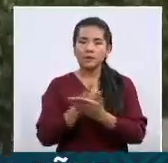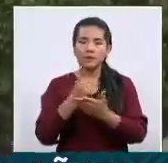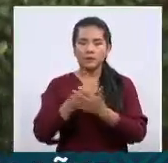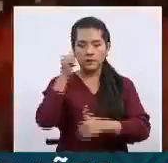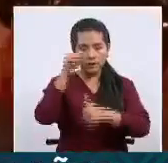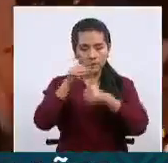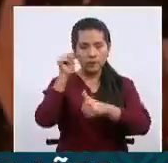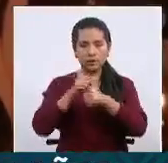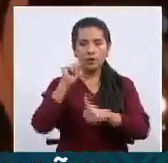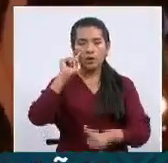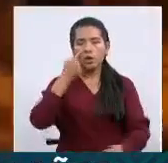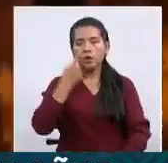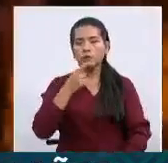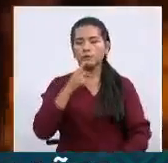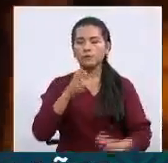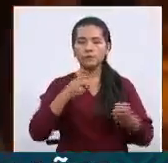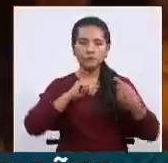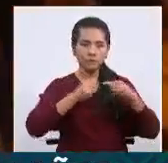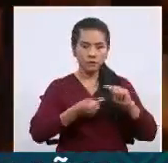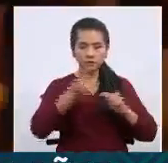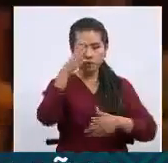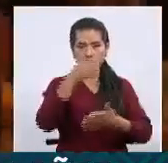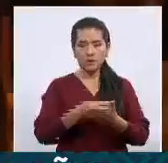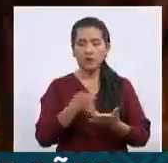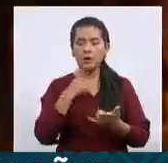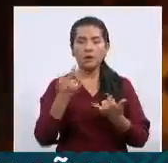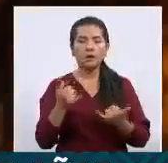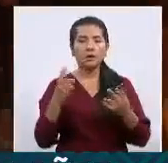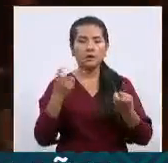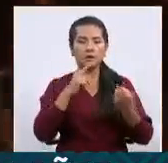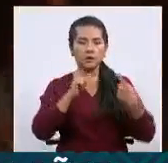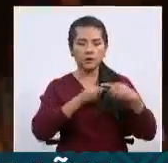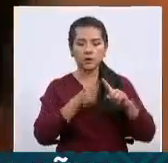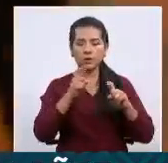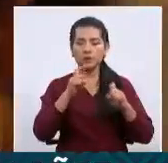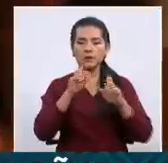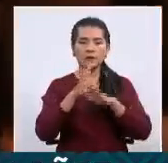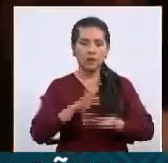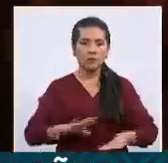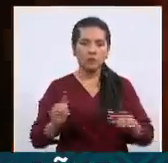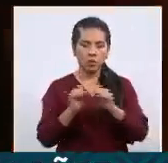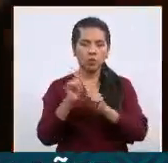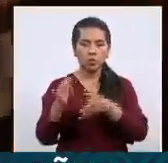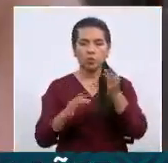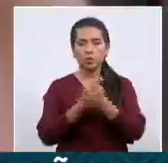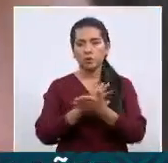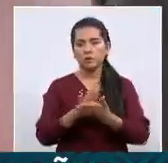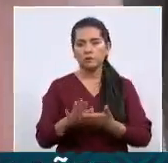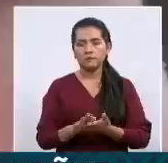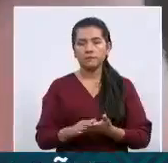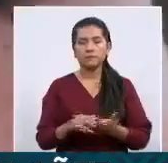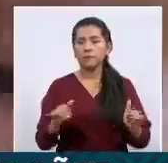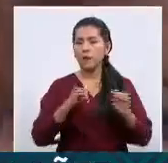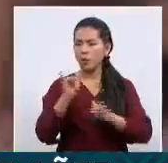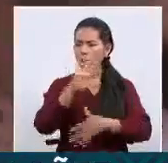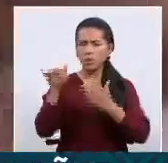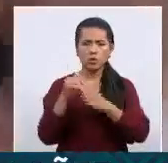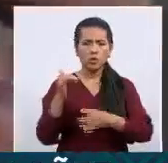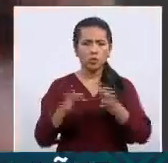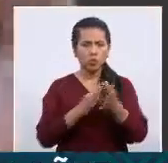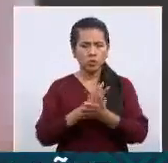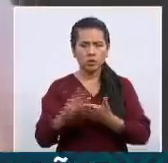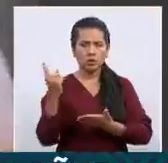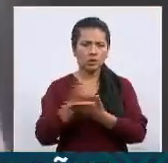hijo. Y ese dolor que tiene que ser calmado por justicia. Y así como todos los ciudadanos pedimos